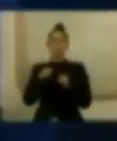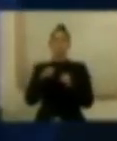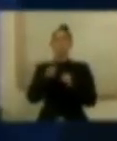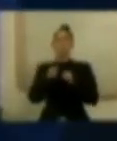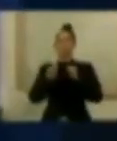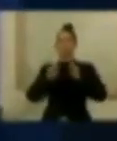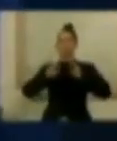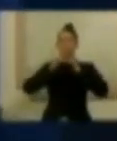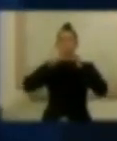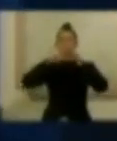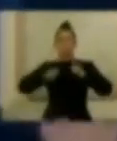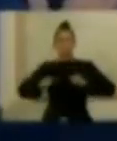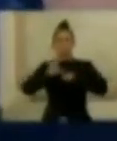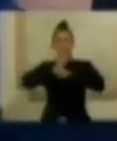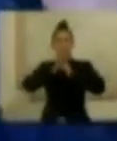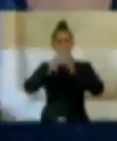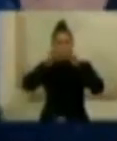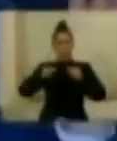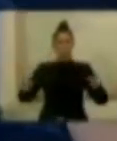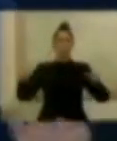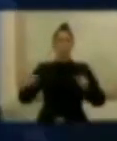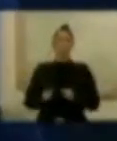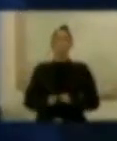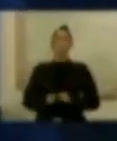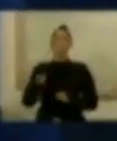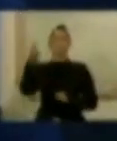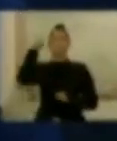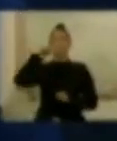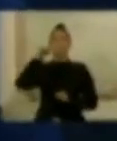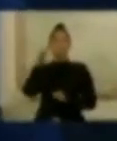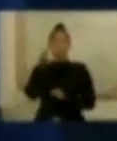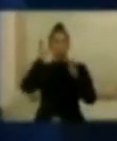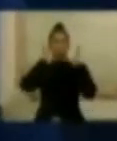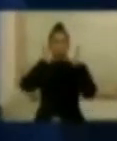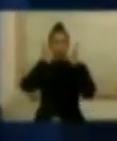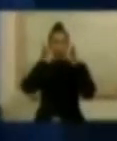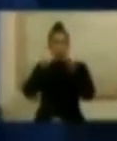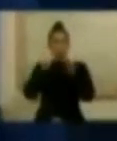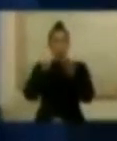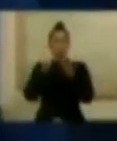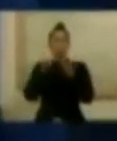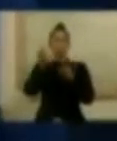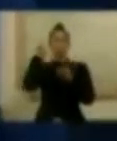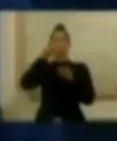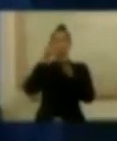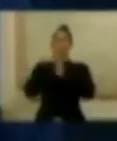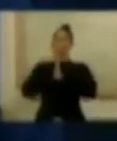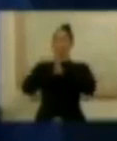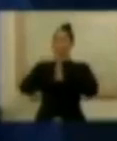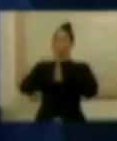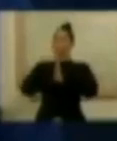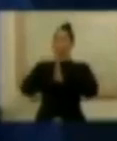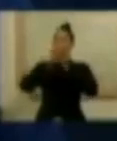que 7 personas se metan en un carro público y usted trancarlo y usted guardarlo en la noche. No hacemos nada si el